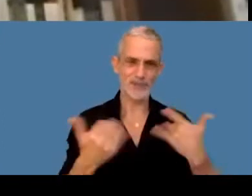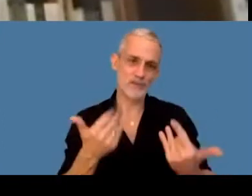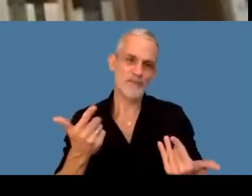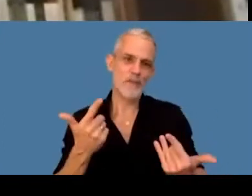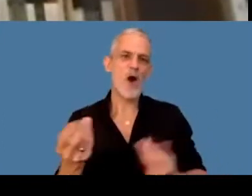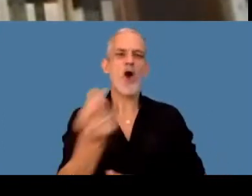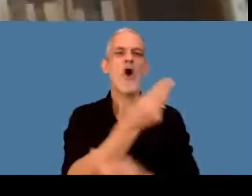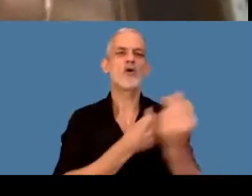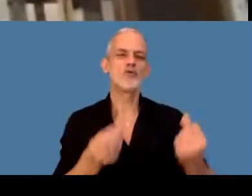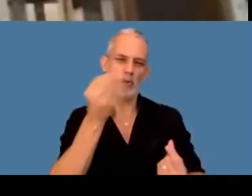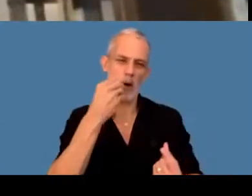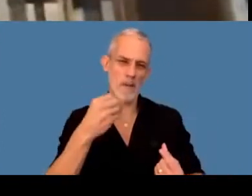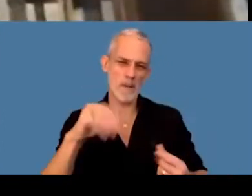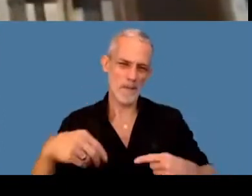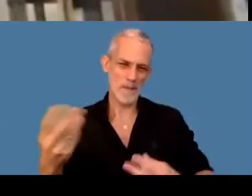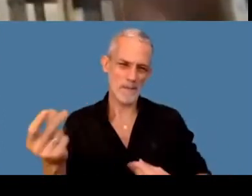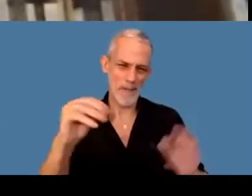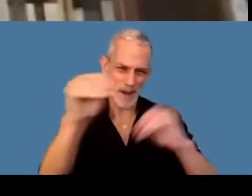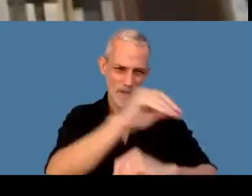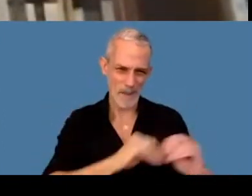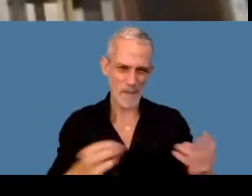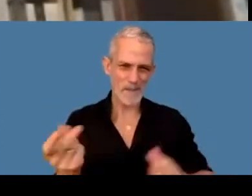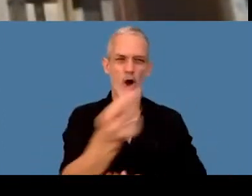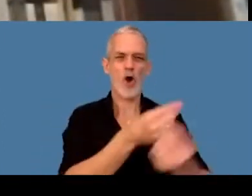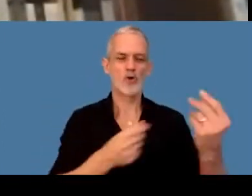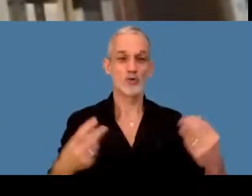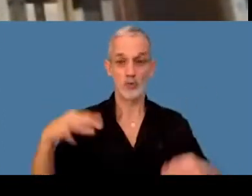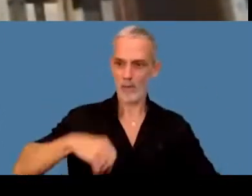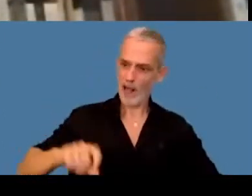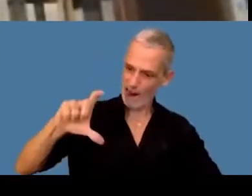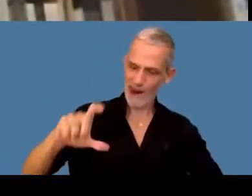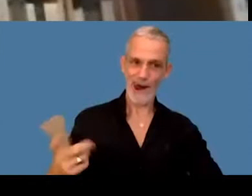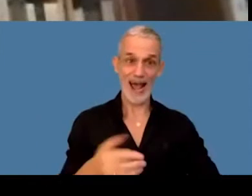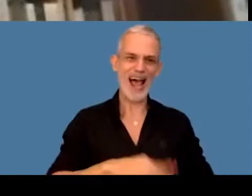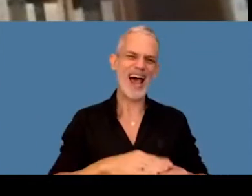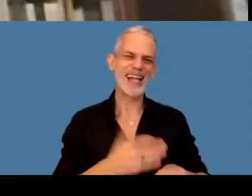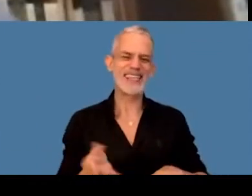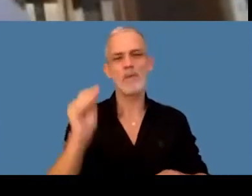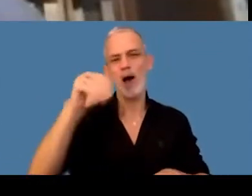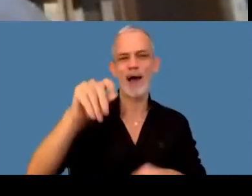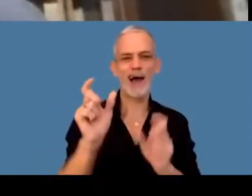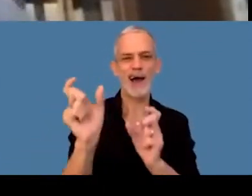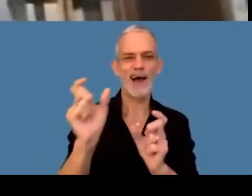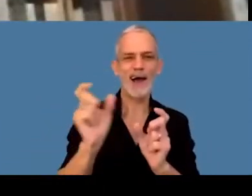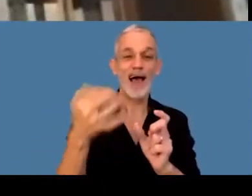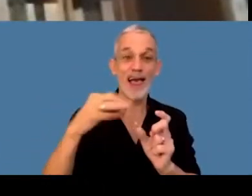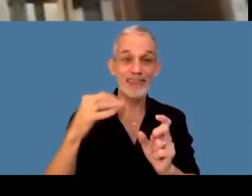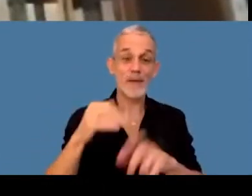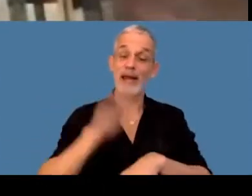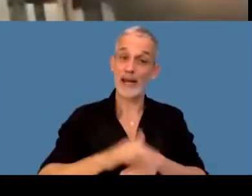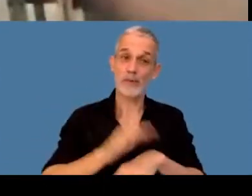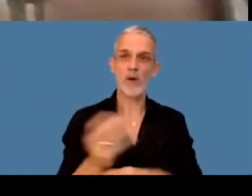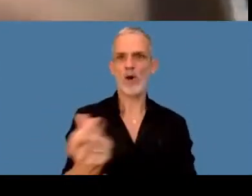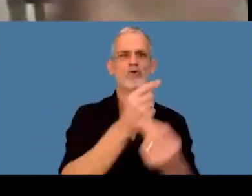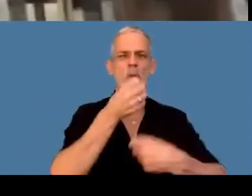consumo. Y esa capacidad de consumo, que yo con el tiempo le he agregado el calificativo de que debe ser responsable, creo